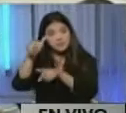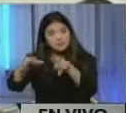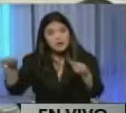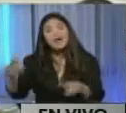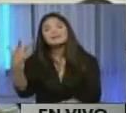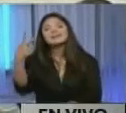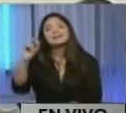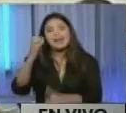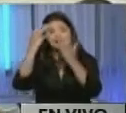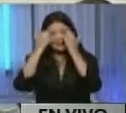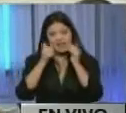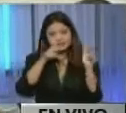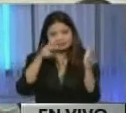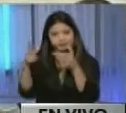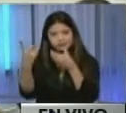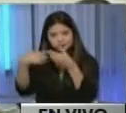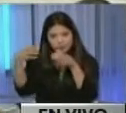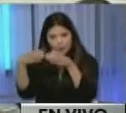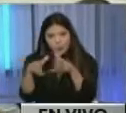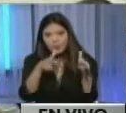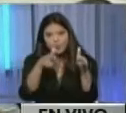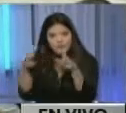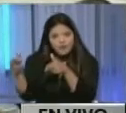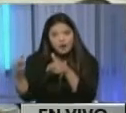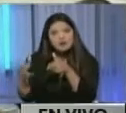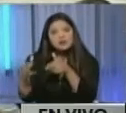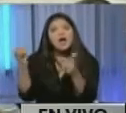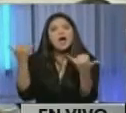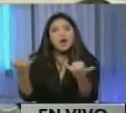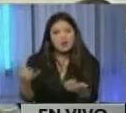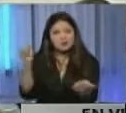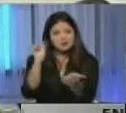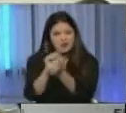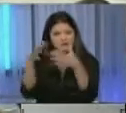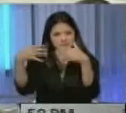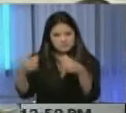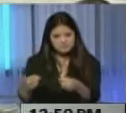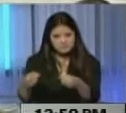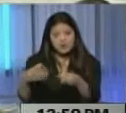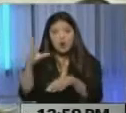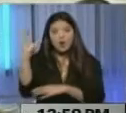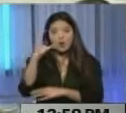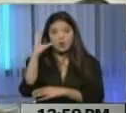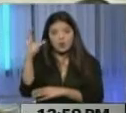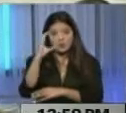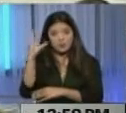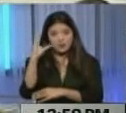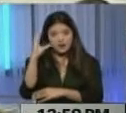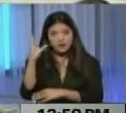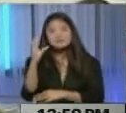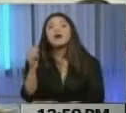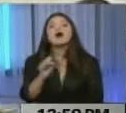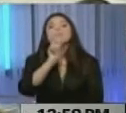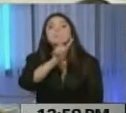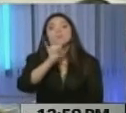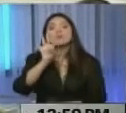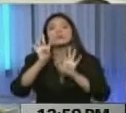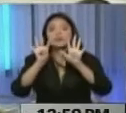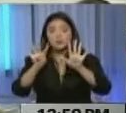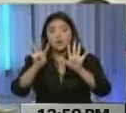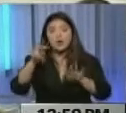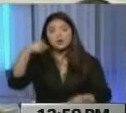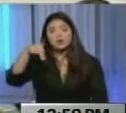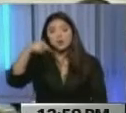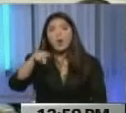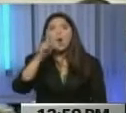30 guerrilleros de las FARC-EP que se encuentran privados de la libertad en cárceles colombianas. El 29 de noviembre, Humberto de la